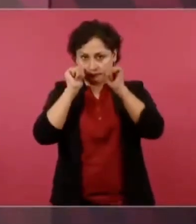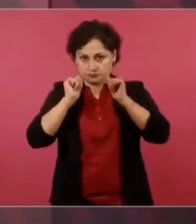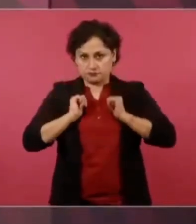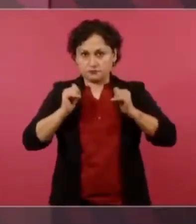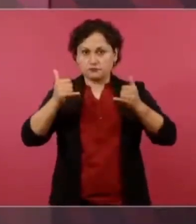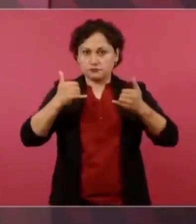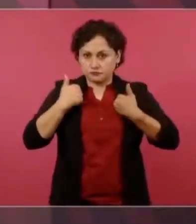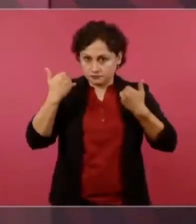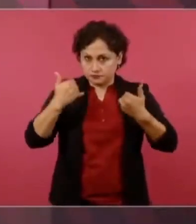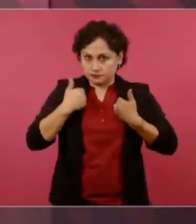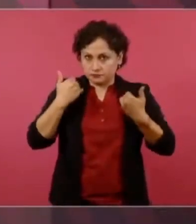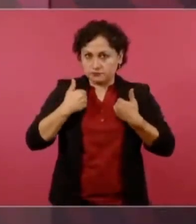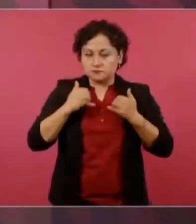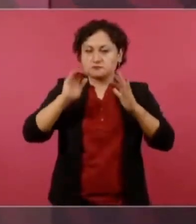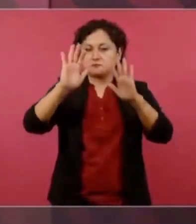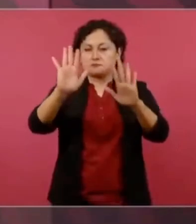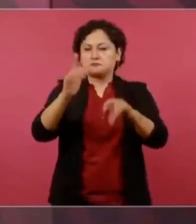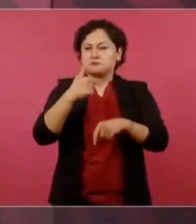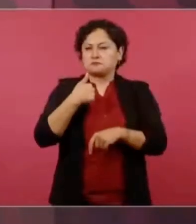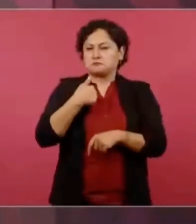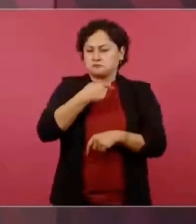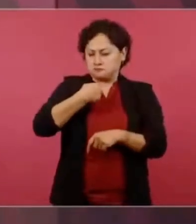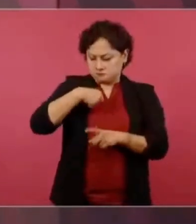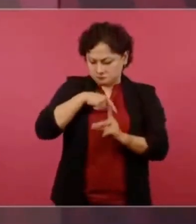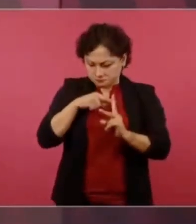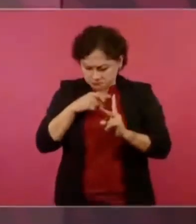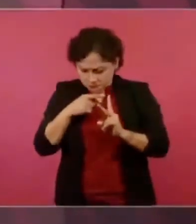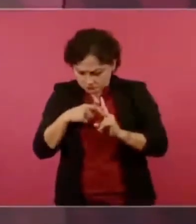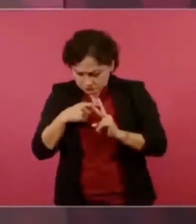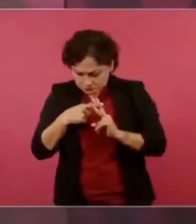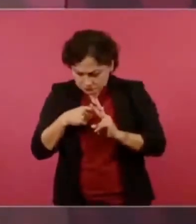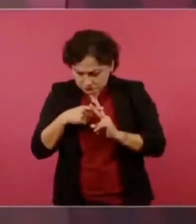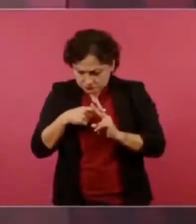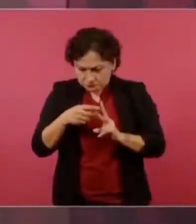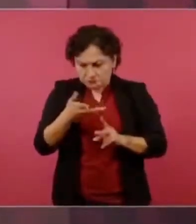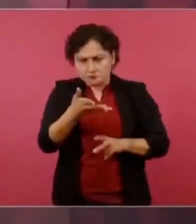que nos asesinaron